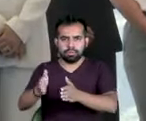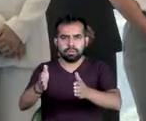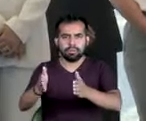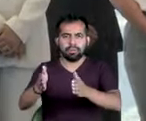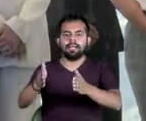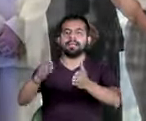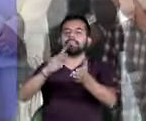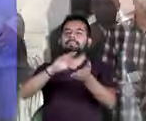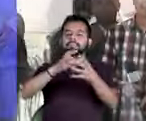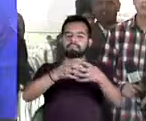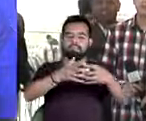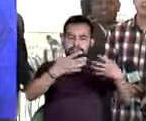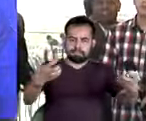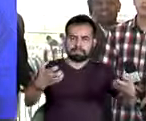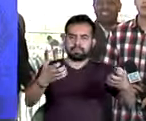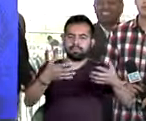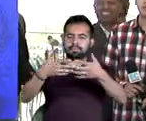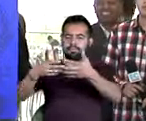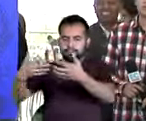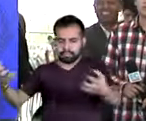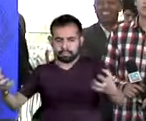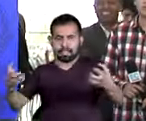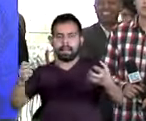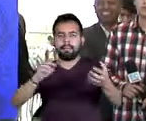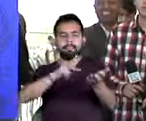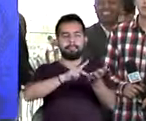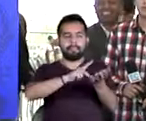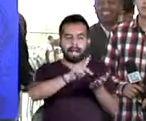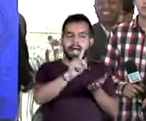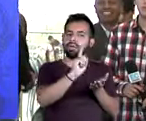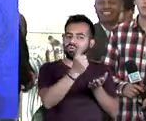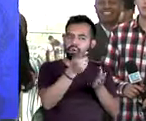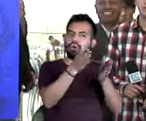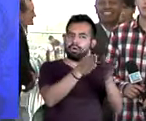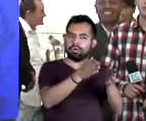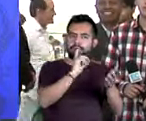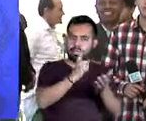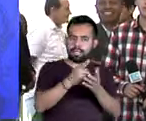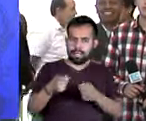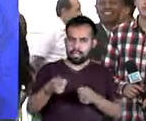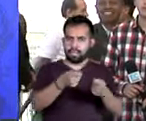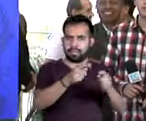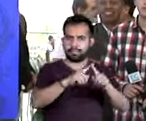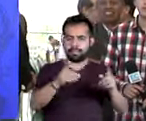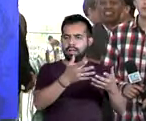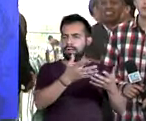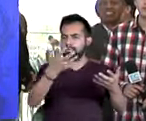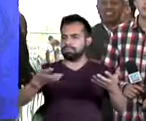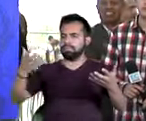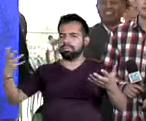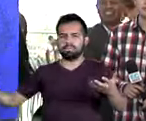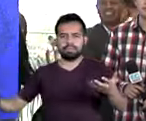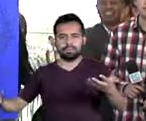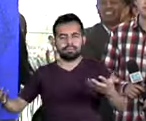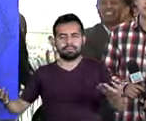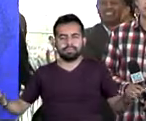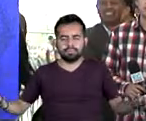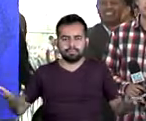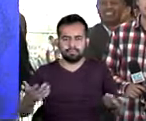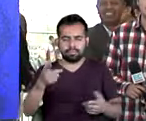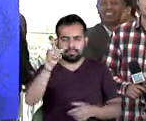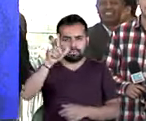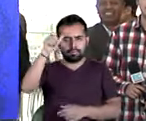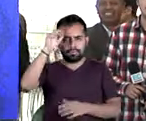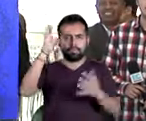14. No sé si me ponga corbata, pero al menos tendré que ir con pantalón, camisa, ¿no es cierto?, y saco. Si yo saco la camisa de